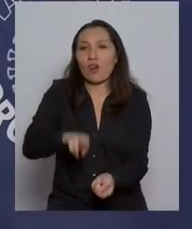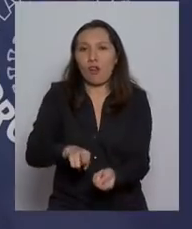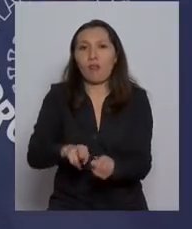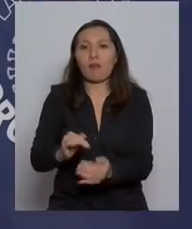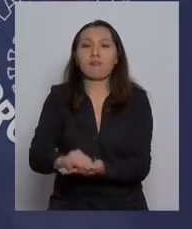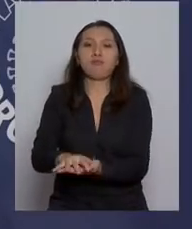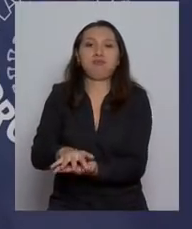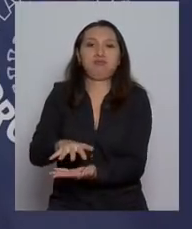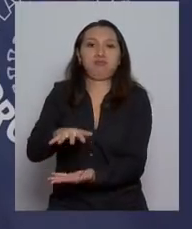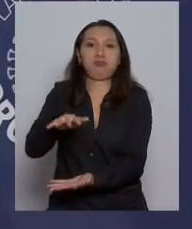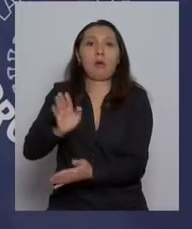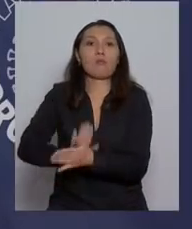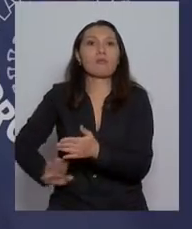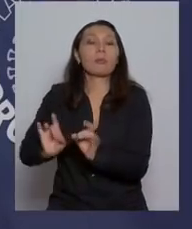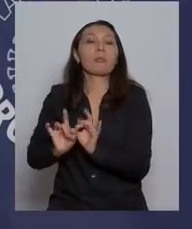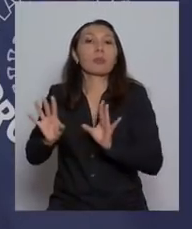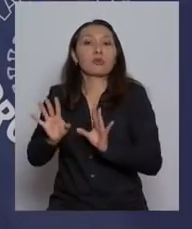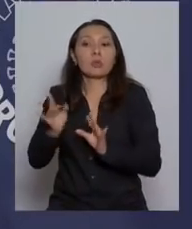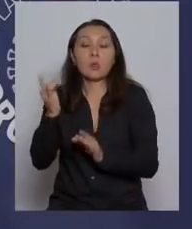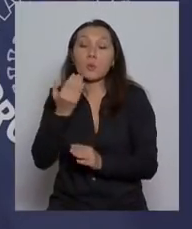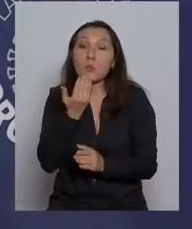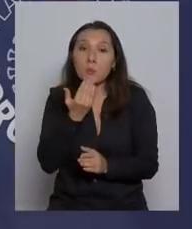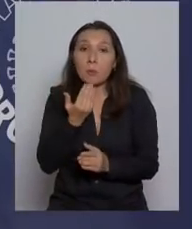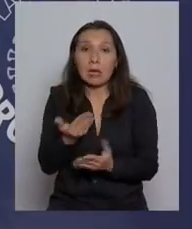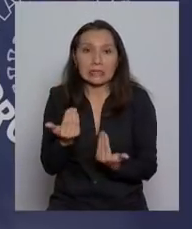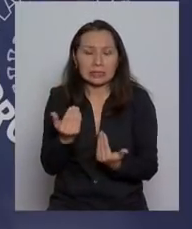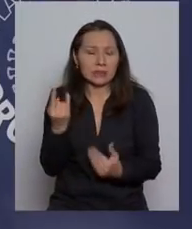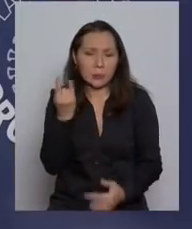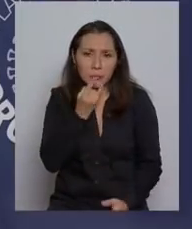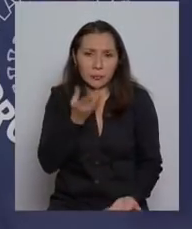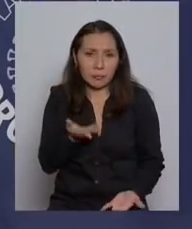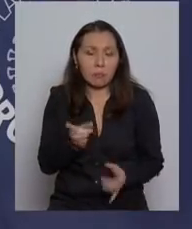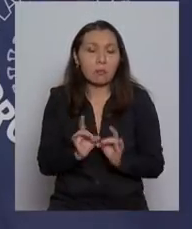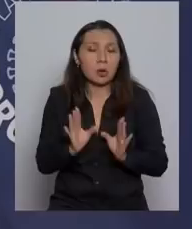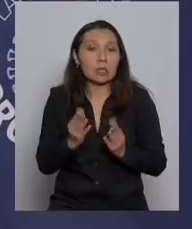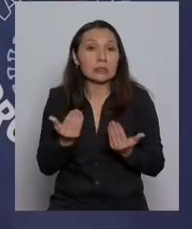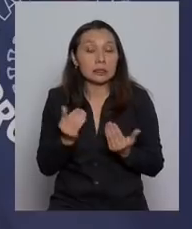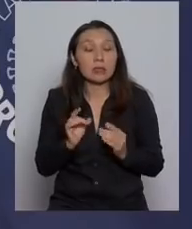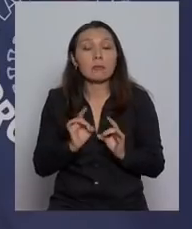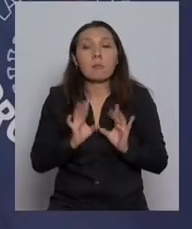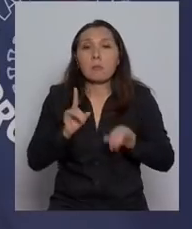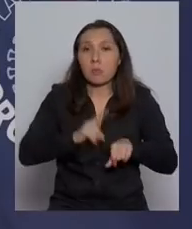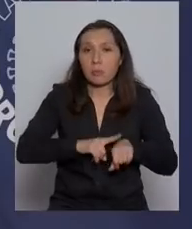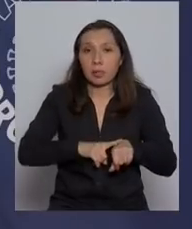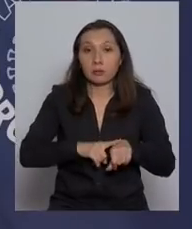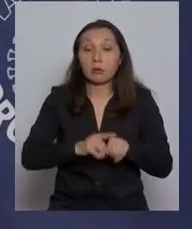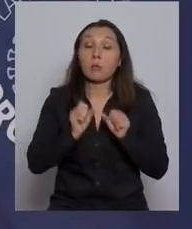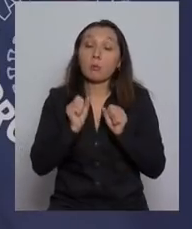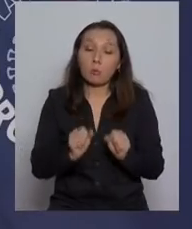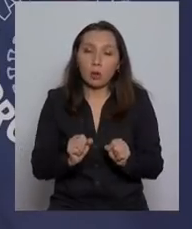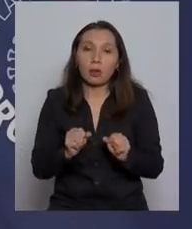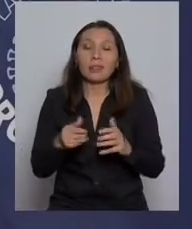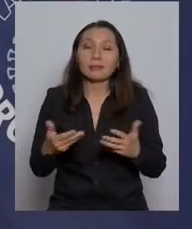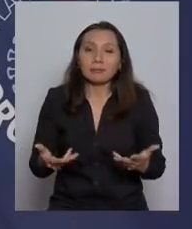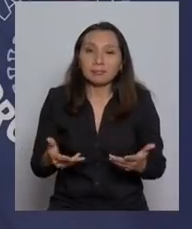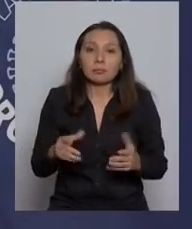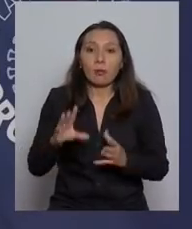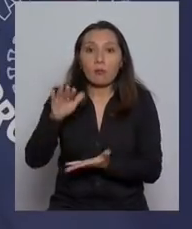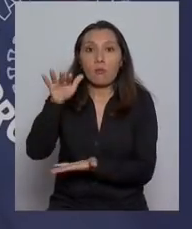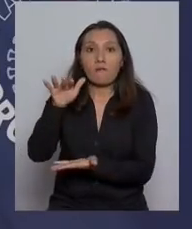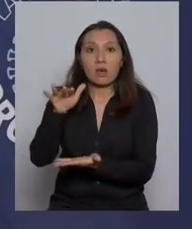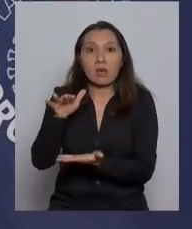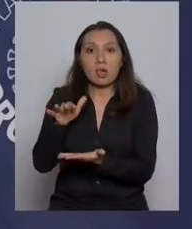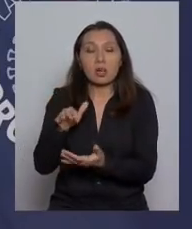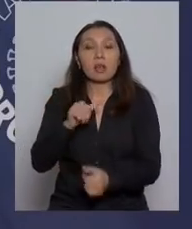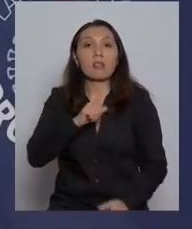la acumulación de estos productos esenciales. Evidentemente, es posible que, dada la disminución